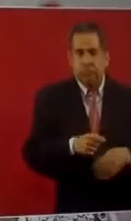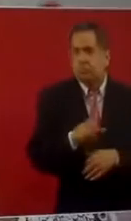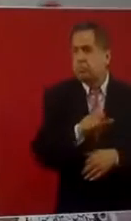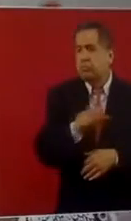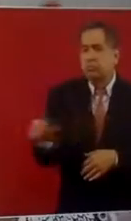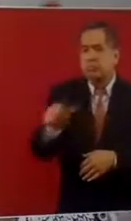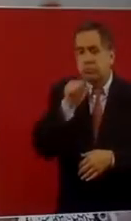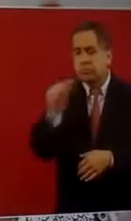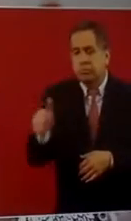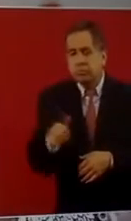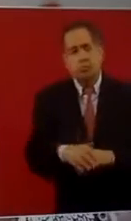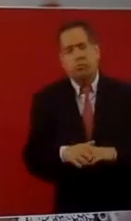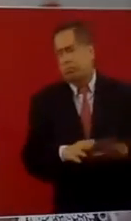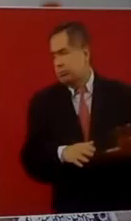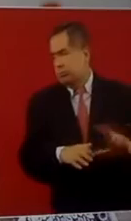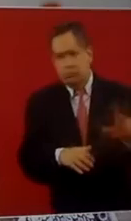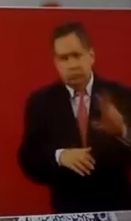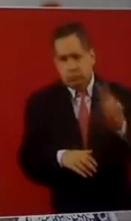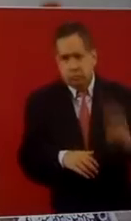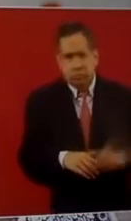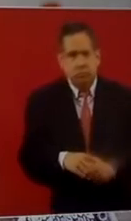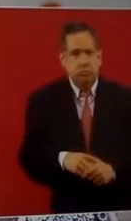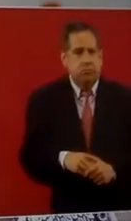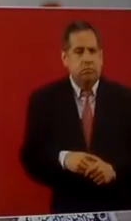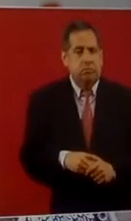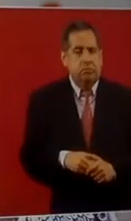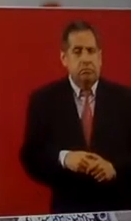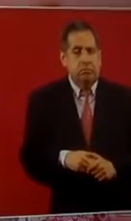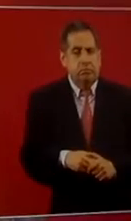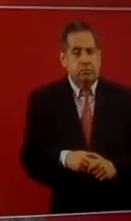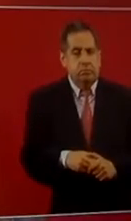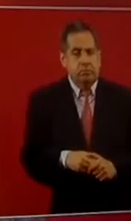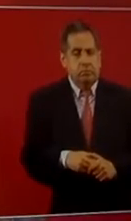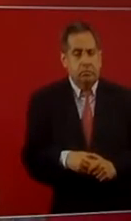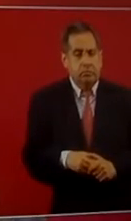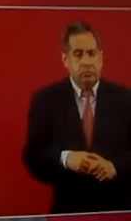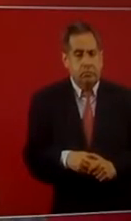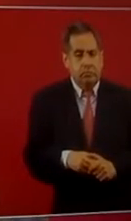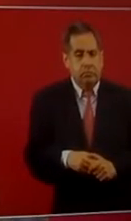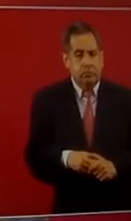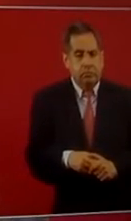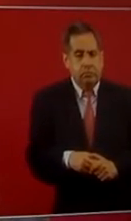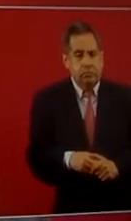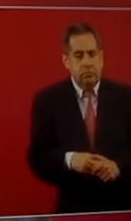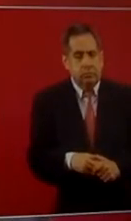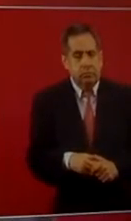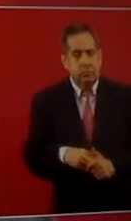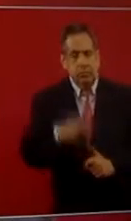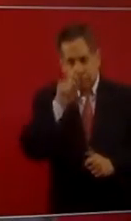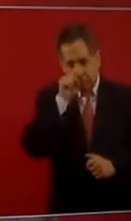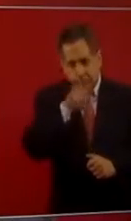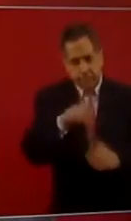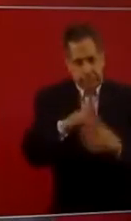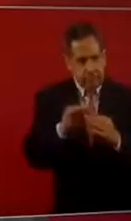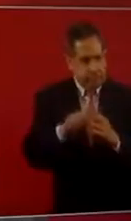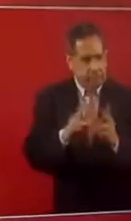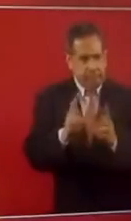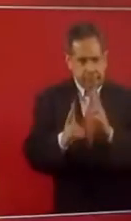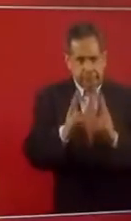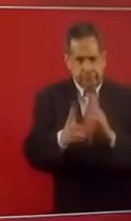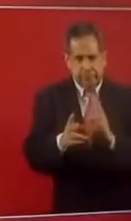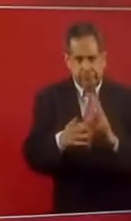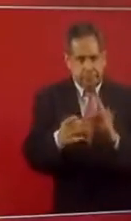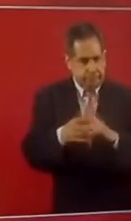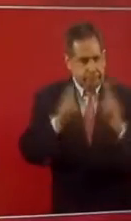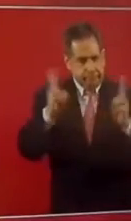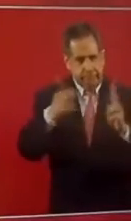Z. Es un icono de una Z blanca con fondo naranja. Soy Juan Carlos Vilchis Genovés.